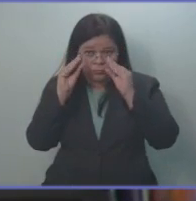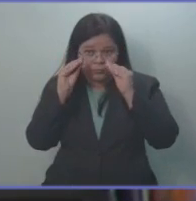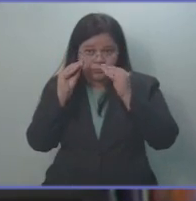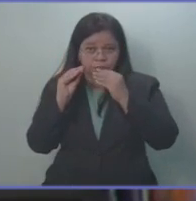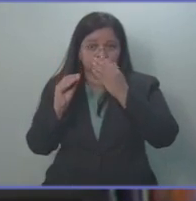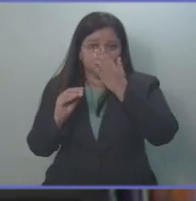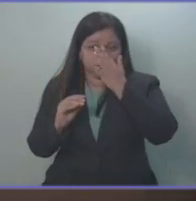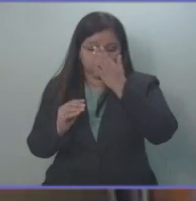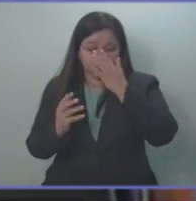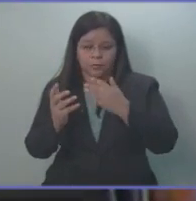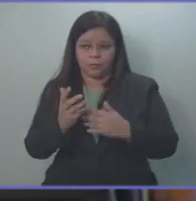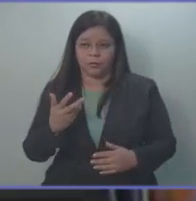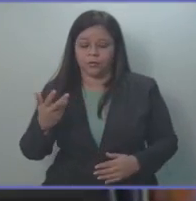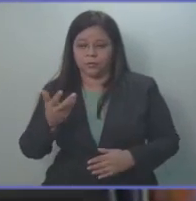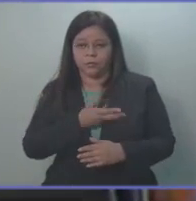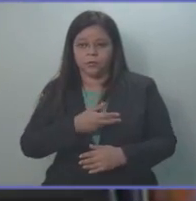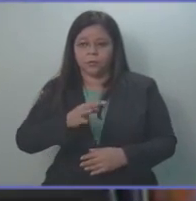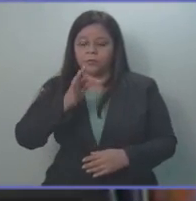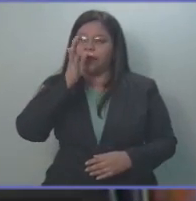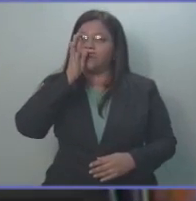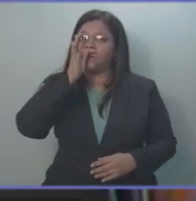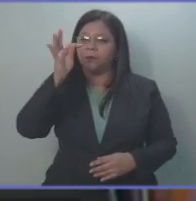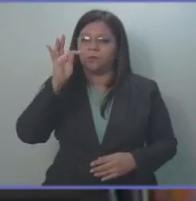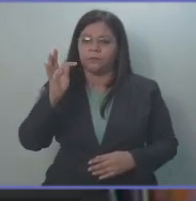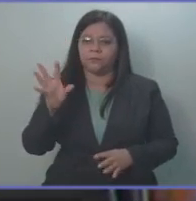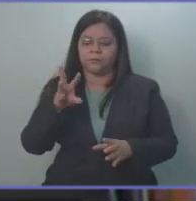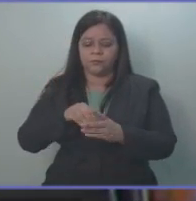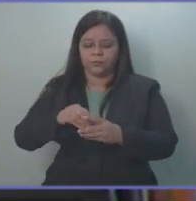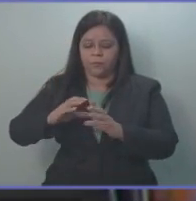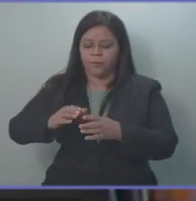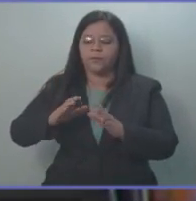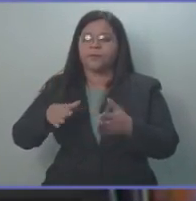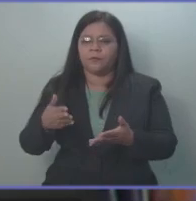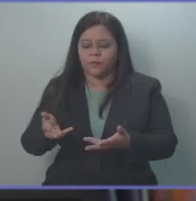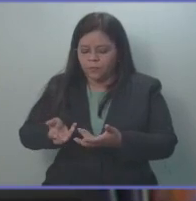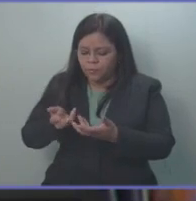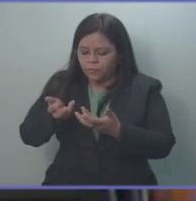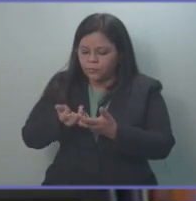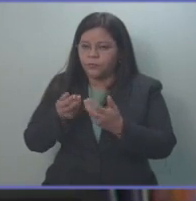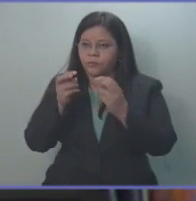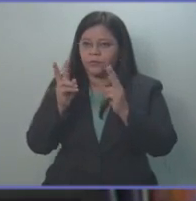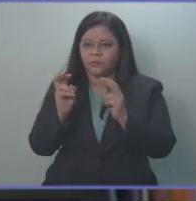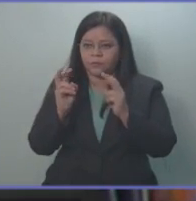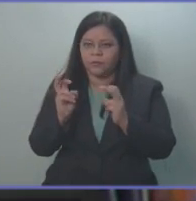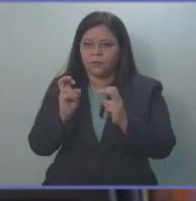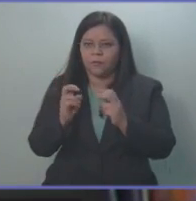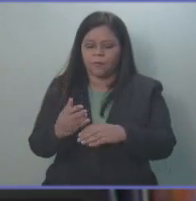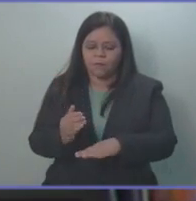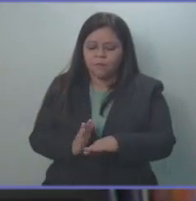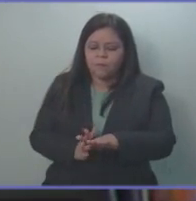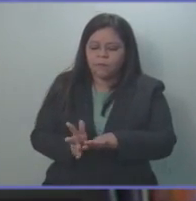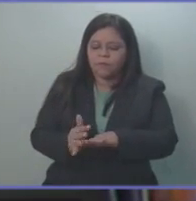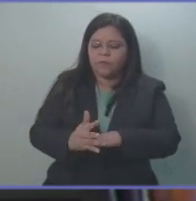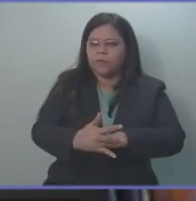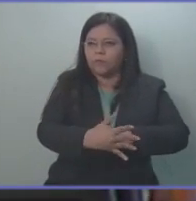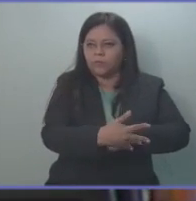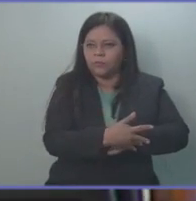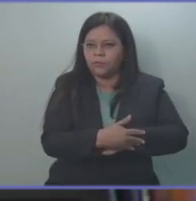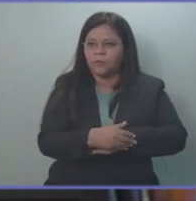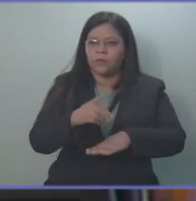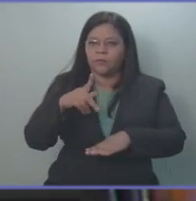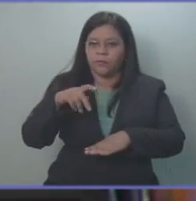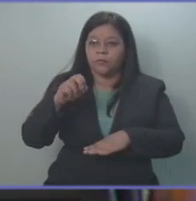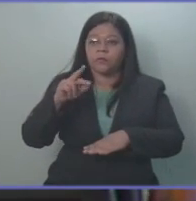nos juramentaba como miembros de la comisión para investigar el caso de la isla Perico y Periquito.